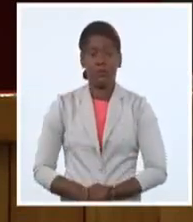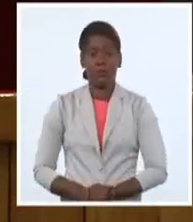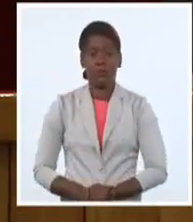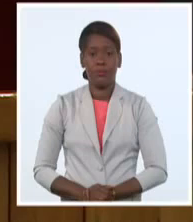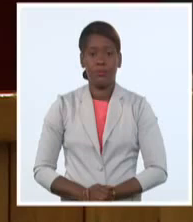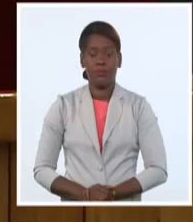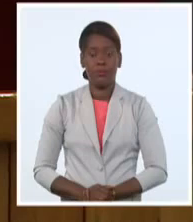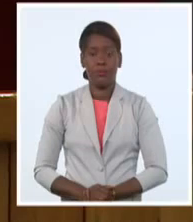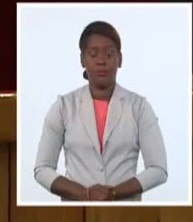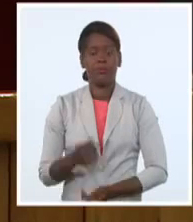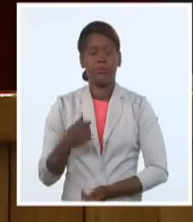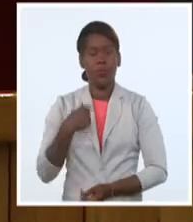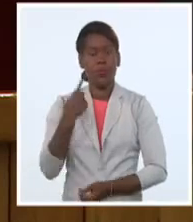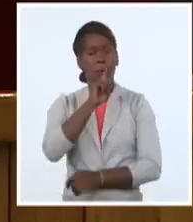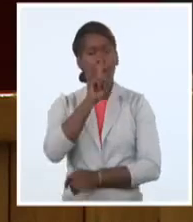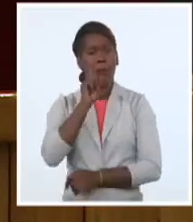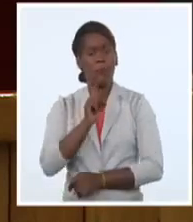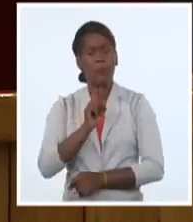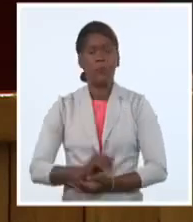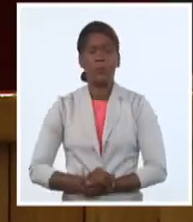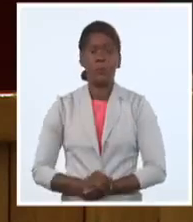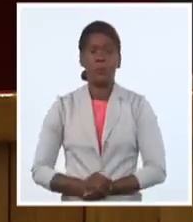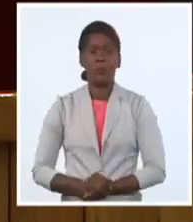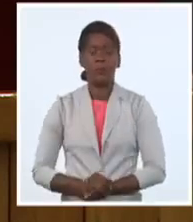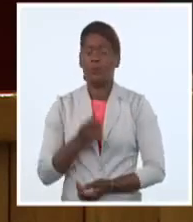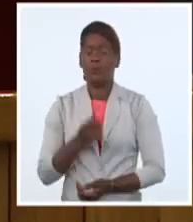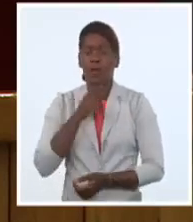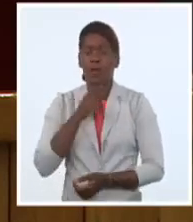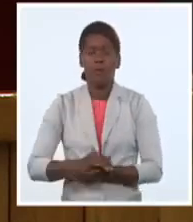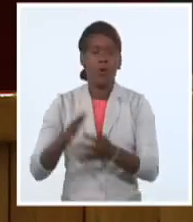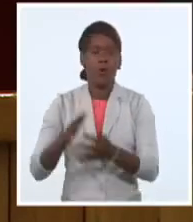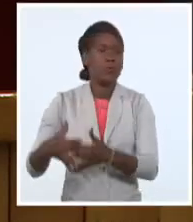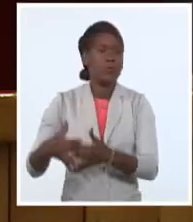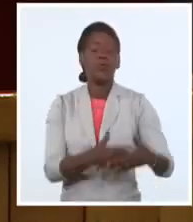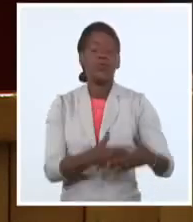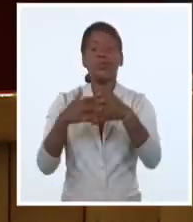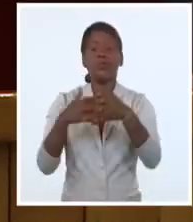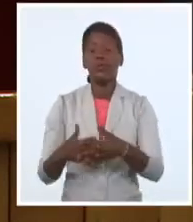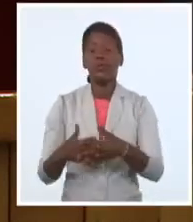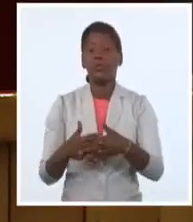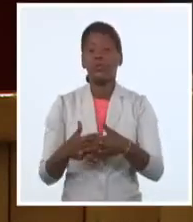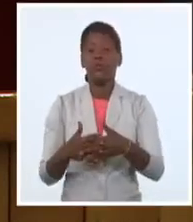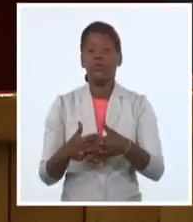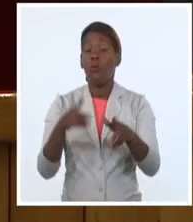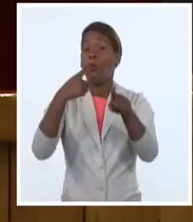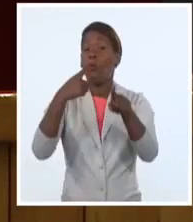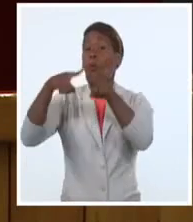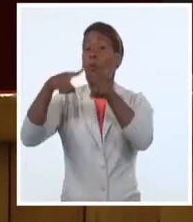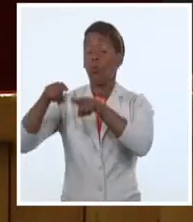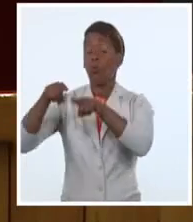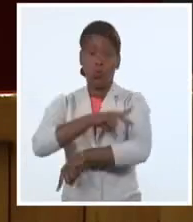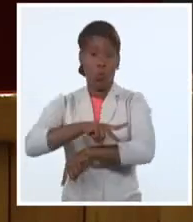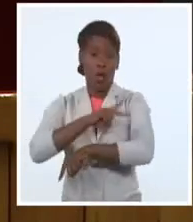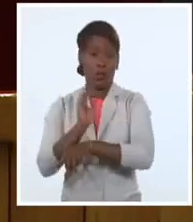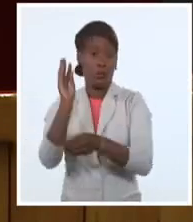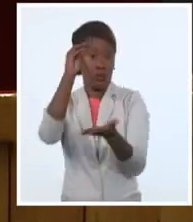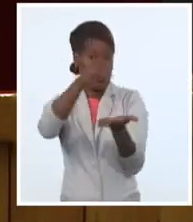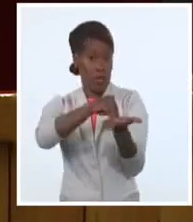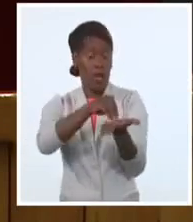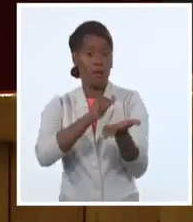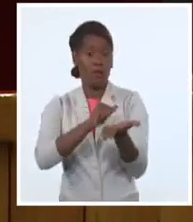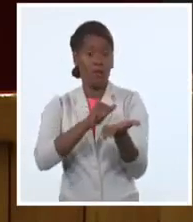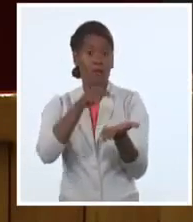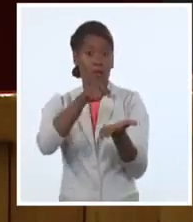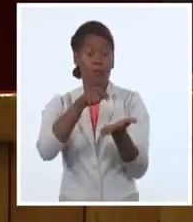preguntar cuál sería el comportamiento del gobierno de los Estados Unidos ante cualquier embajada acreditada en Washington que se dedicara a